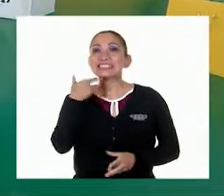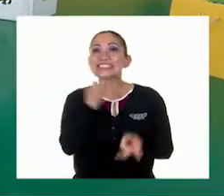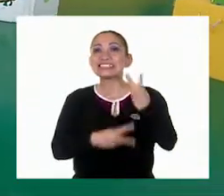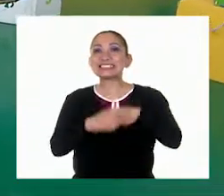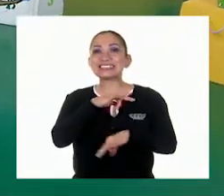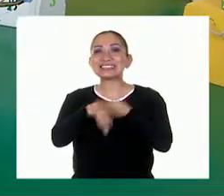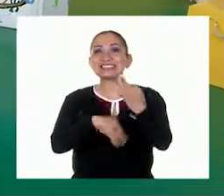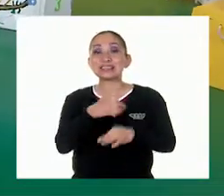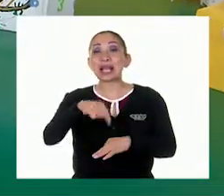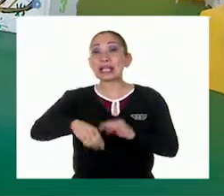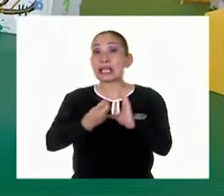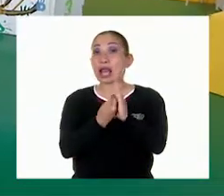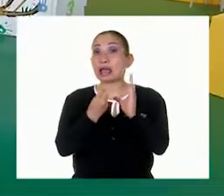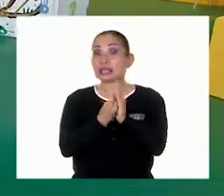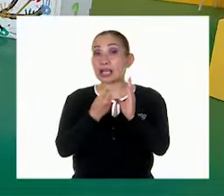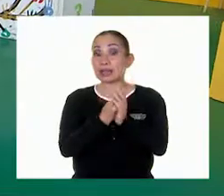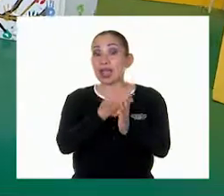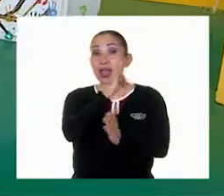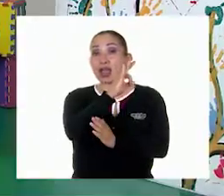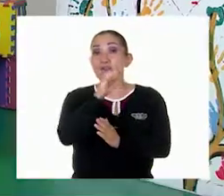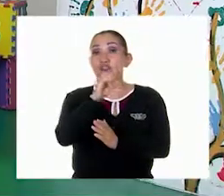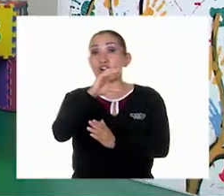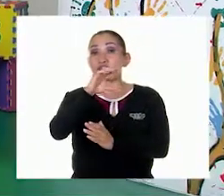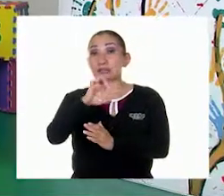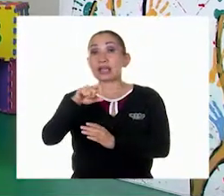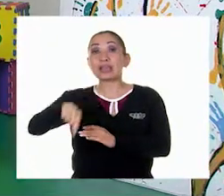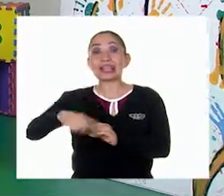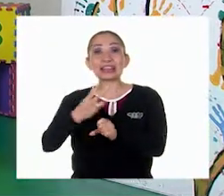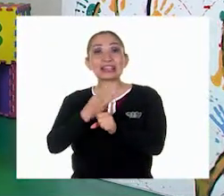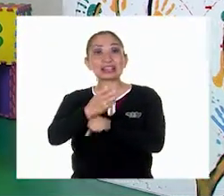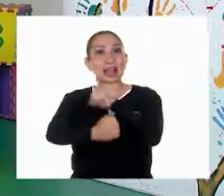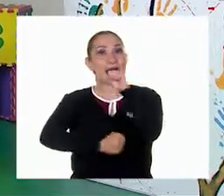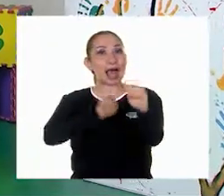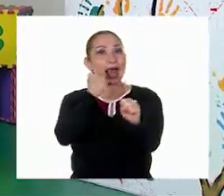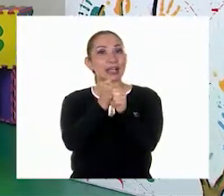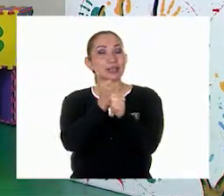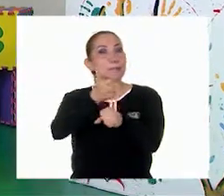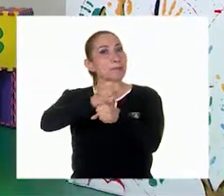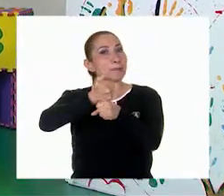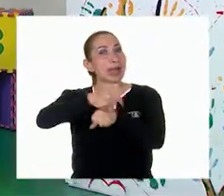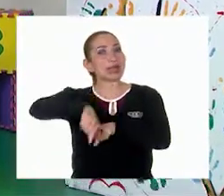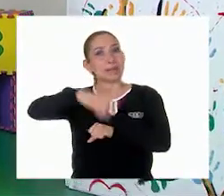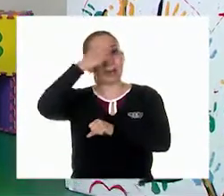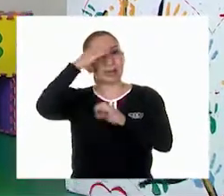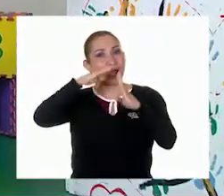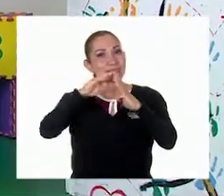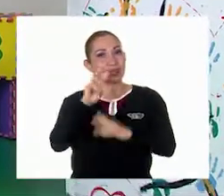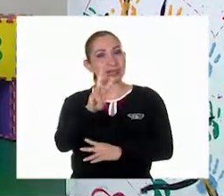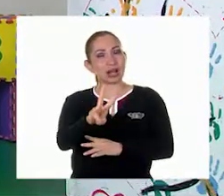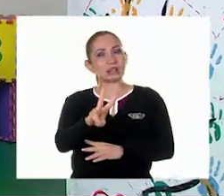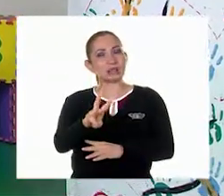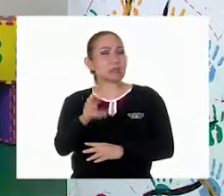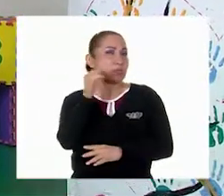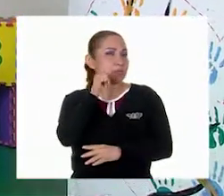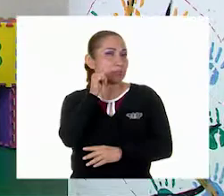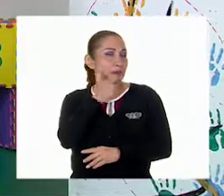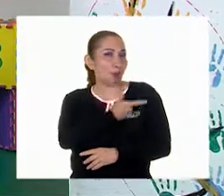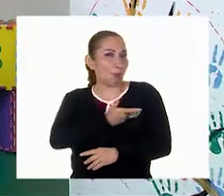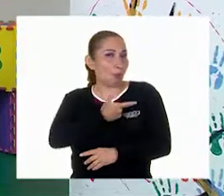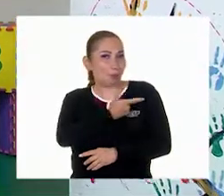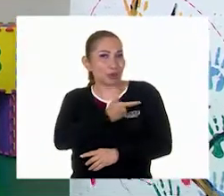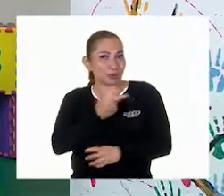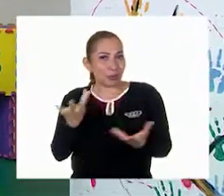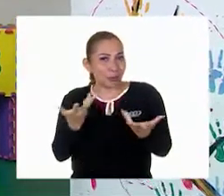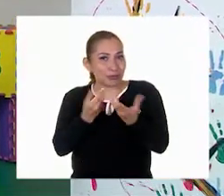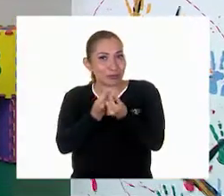Bienvenidas y bienvenidos a la clase de formación cívica y ética de tercer grado de primaria en Aprende en Casa 3. Como siempre, es un gusto estar